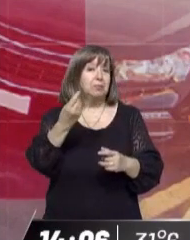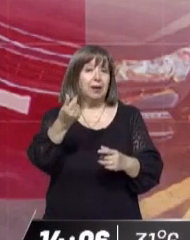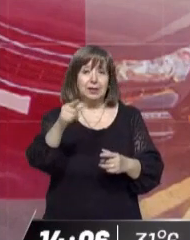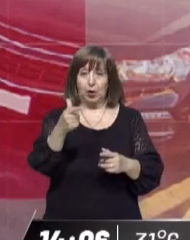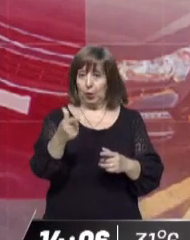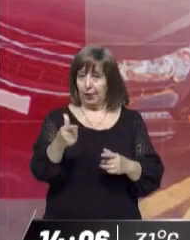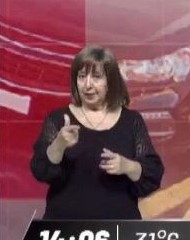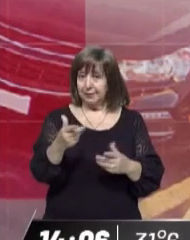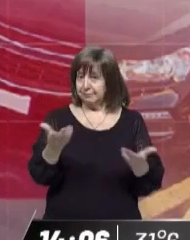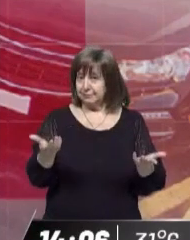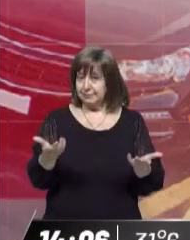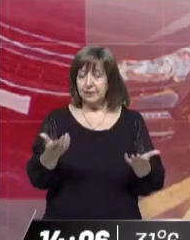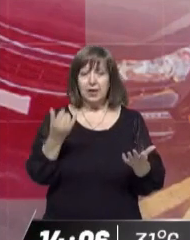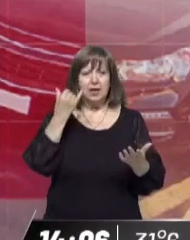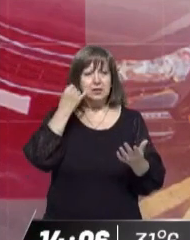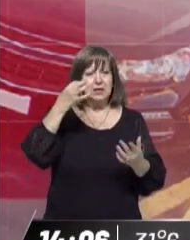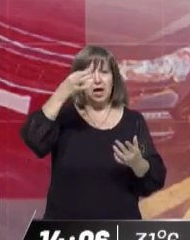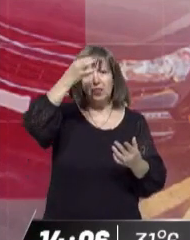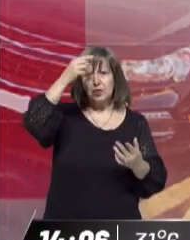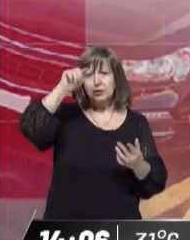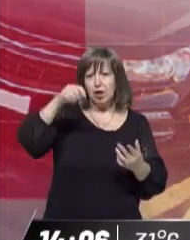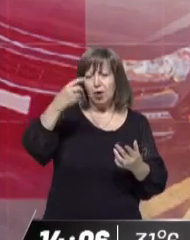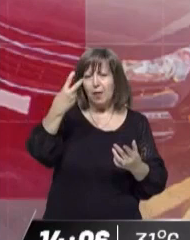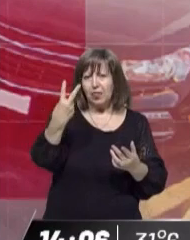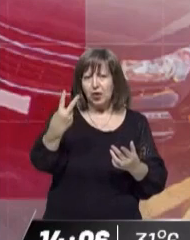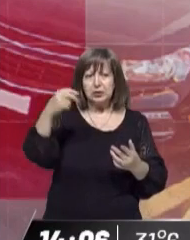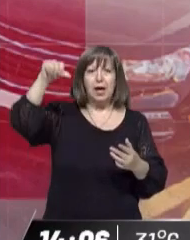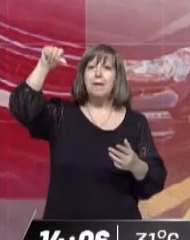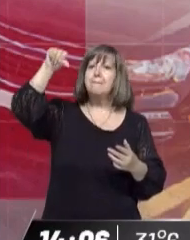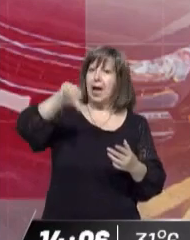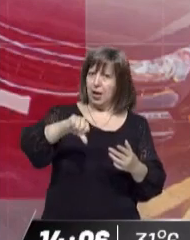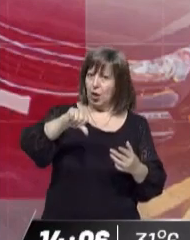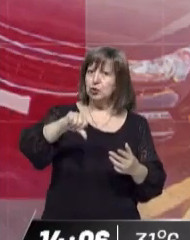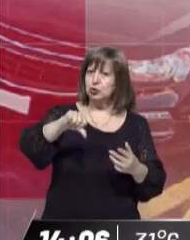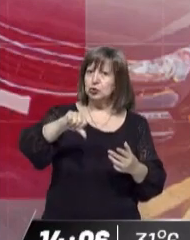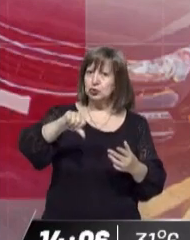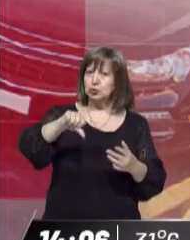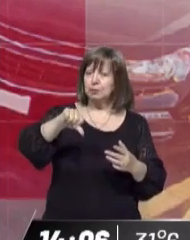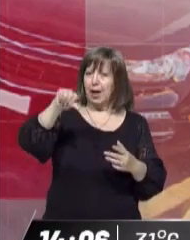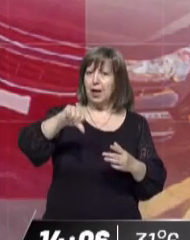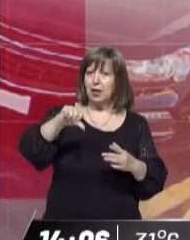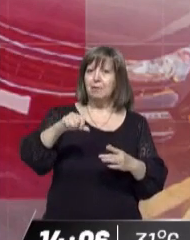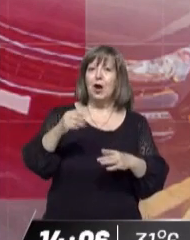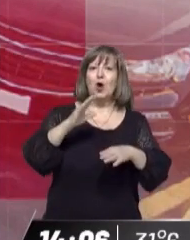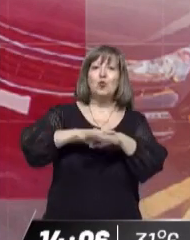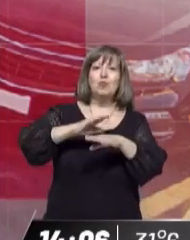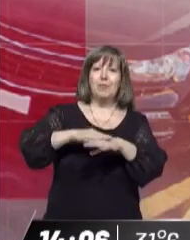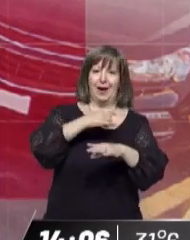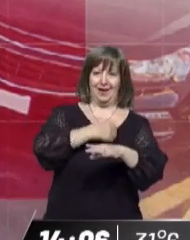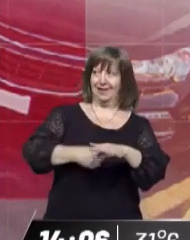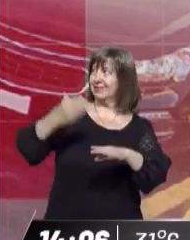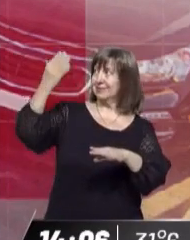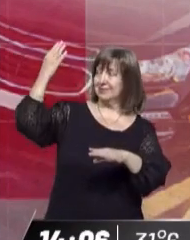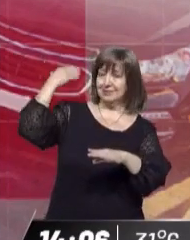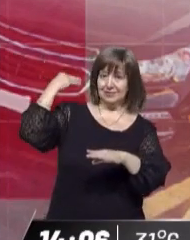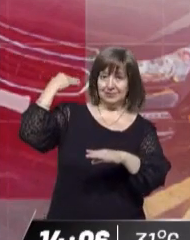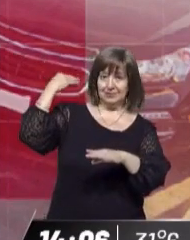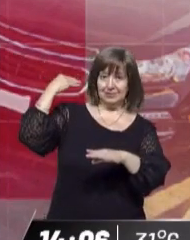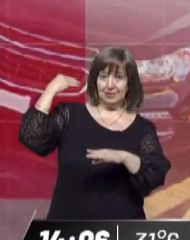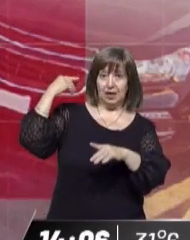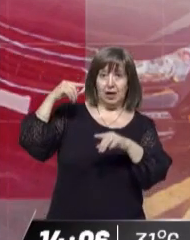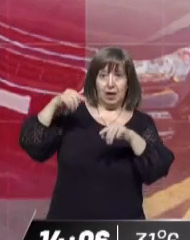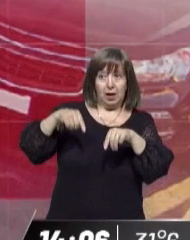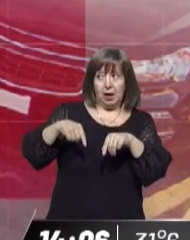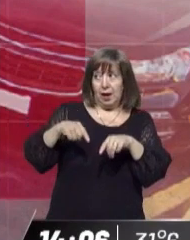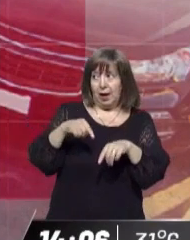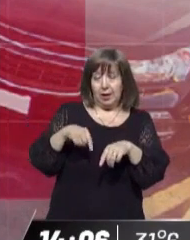esta manifestación 12.2%. Esto es, por supuesto, coletazo de lo que fue el gobierno anterior. Pero ya vemos también que la política actual... Se